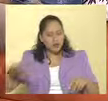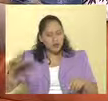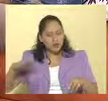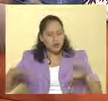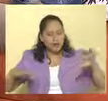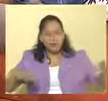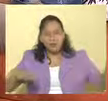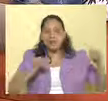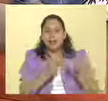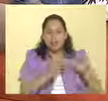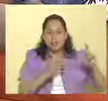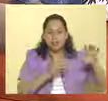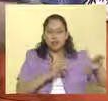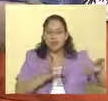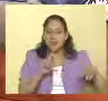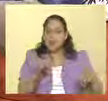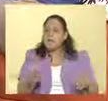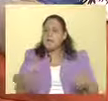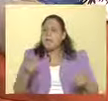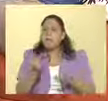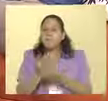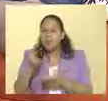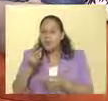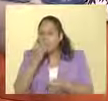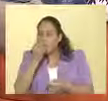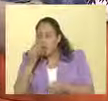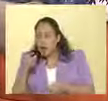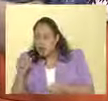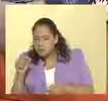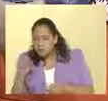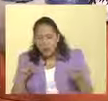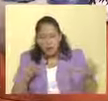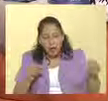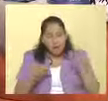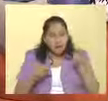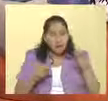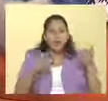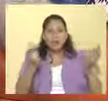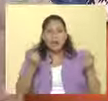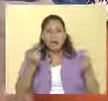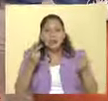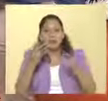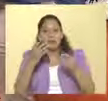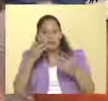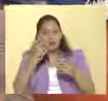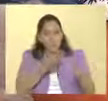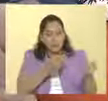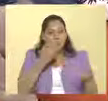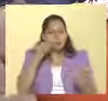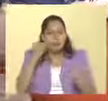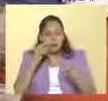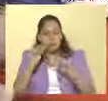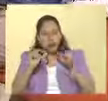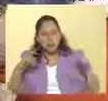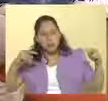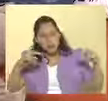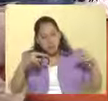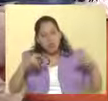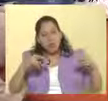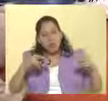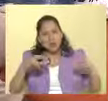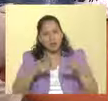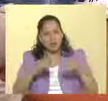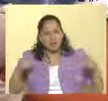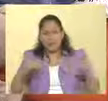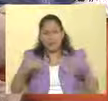importante, hay que estarles dando un premio. ¿Por qué? Porque en ese momento el perro y el gato van a asociar que cuando están juntos, que cuando se están viendo, no es